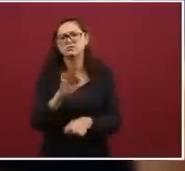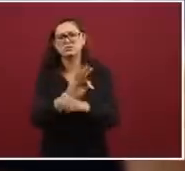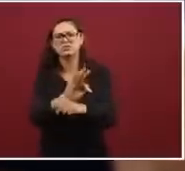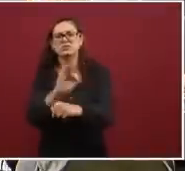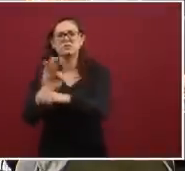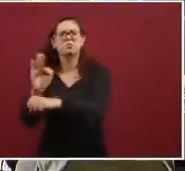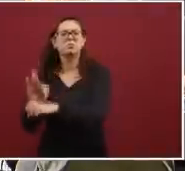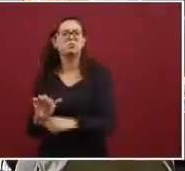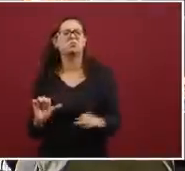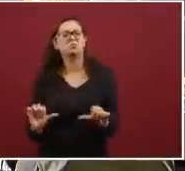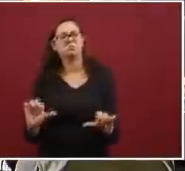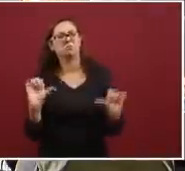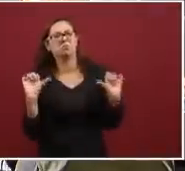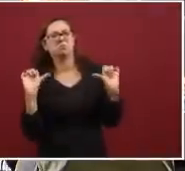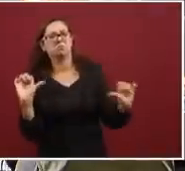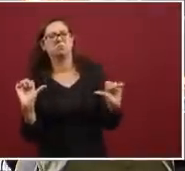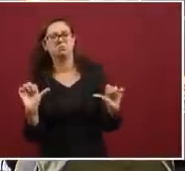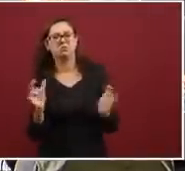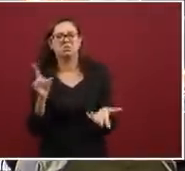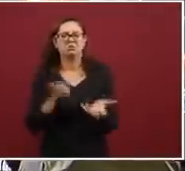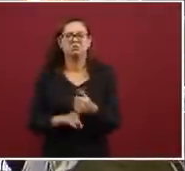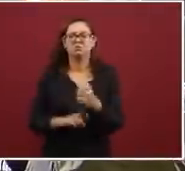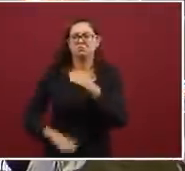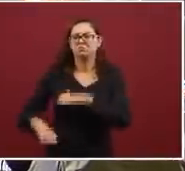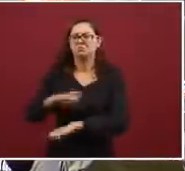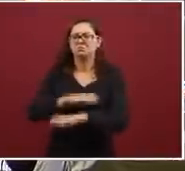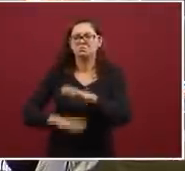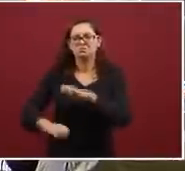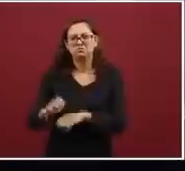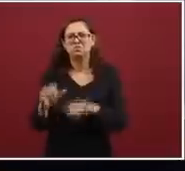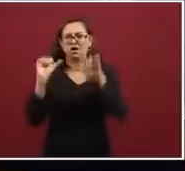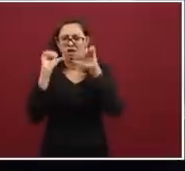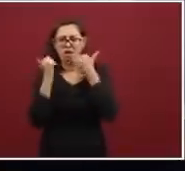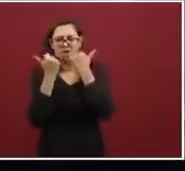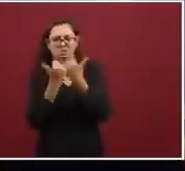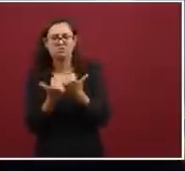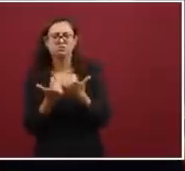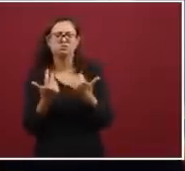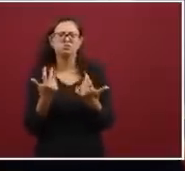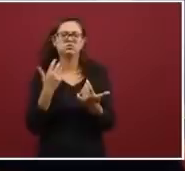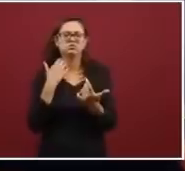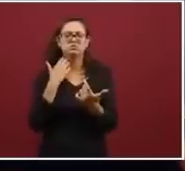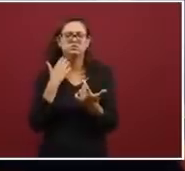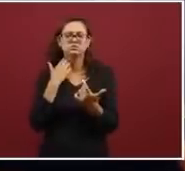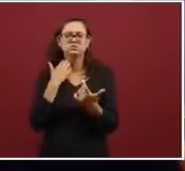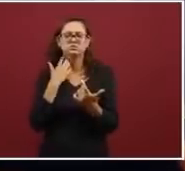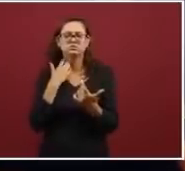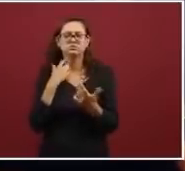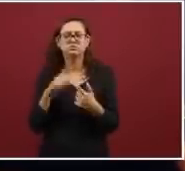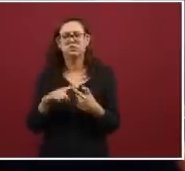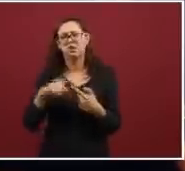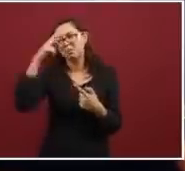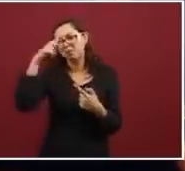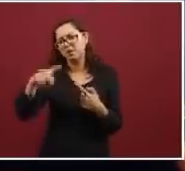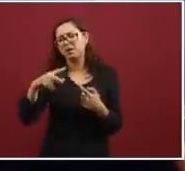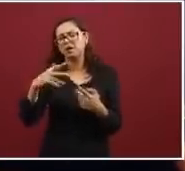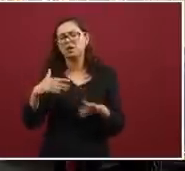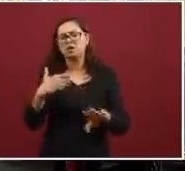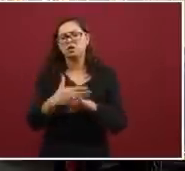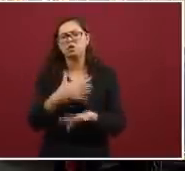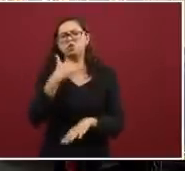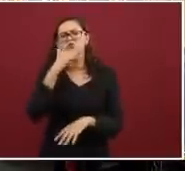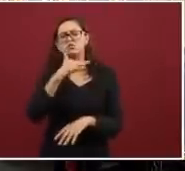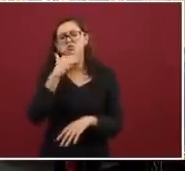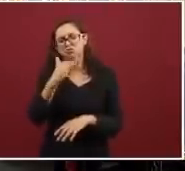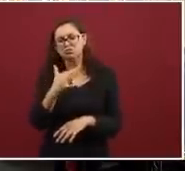dieron a algunos organismos empresariales, algunas asociaciones civiles como México contra la Corrupción, en contra